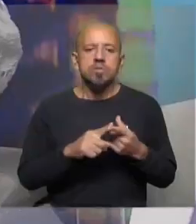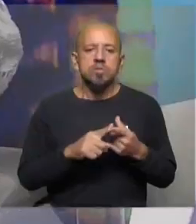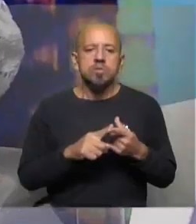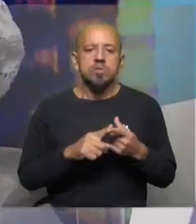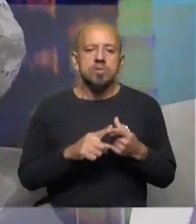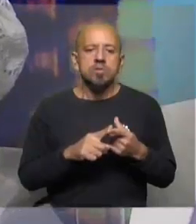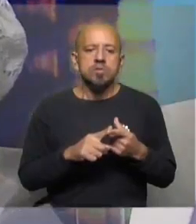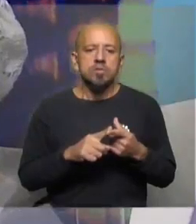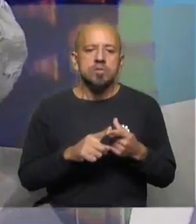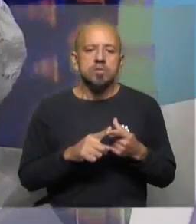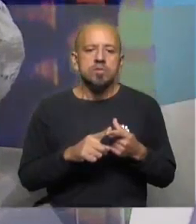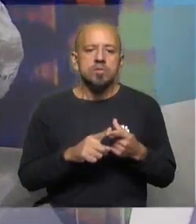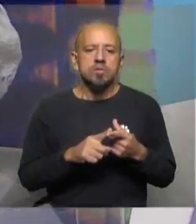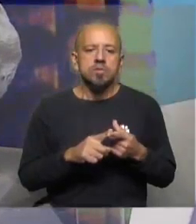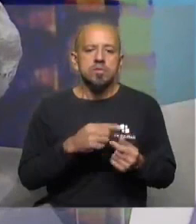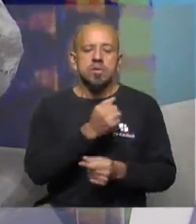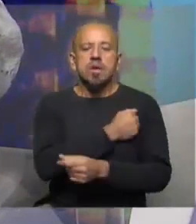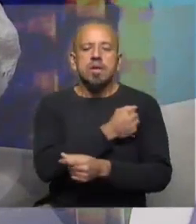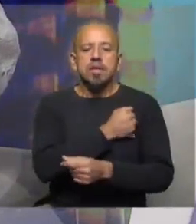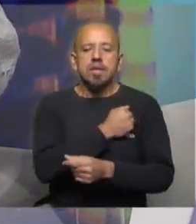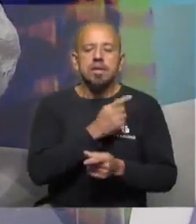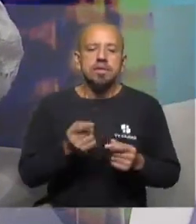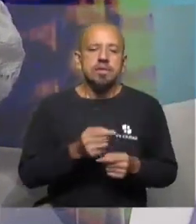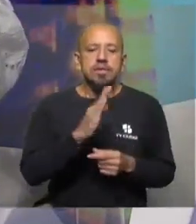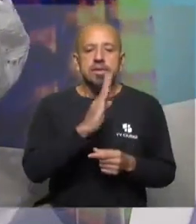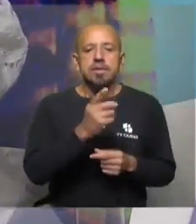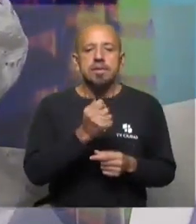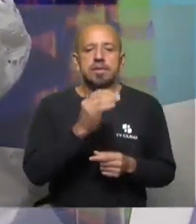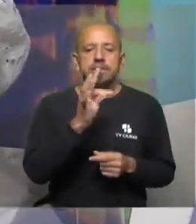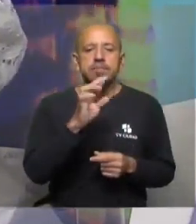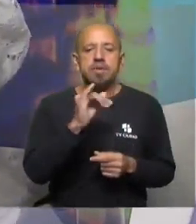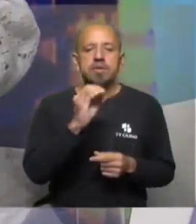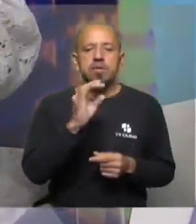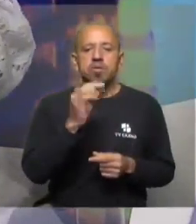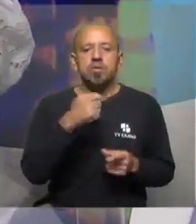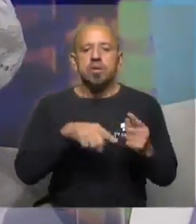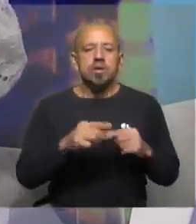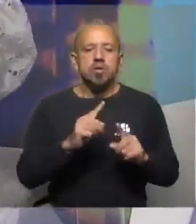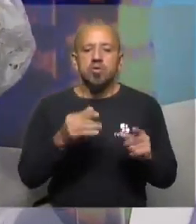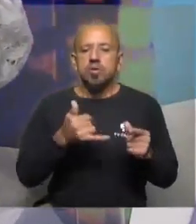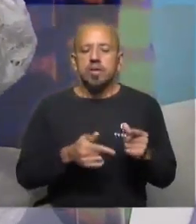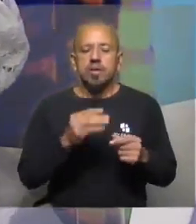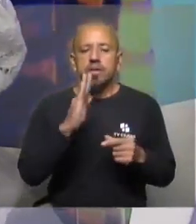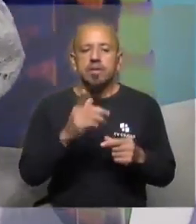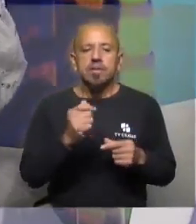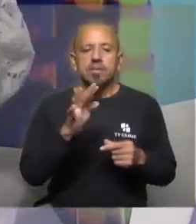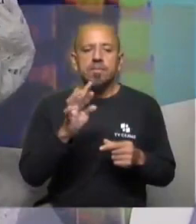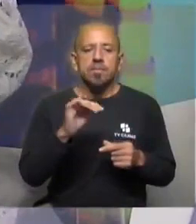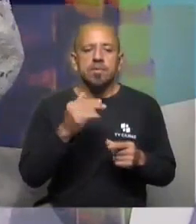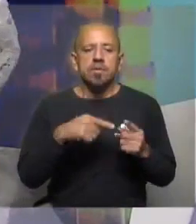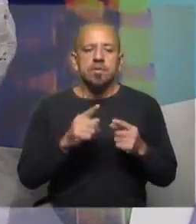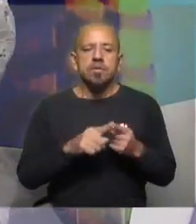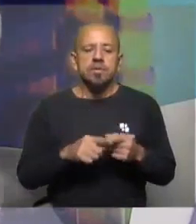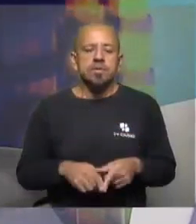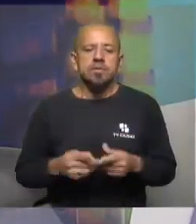Mira qué lindo artigas el patriota sin Patria y qué te parece un fuerte aplauso